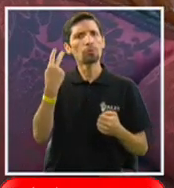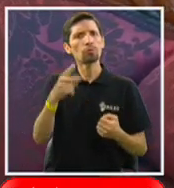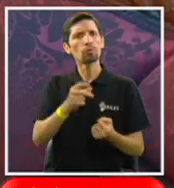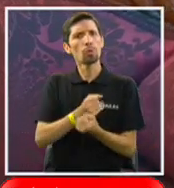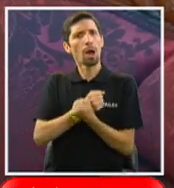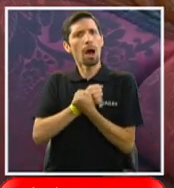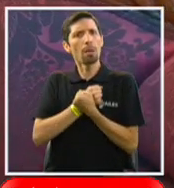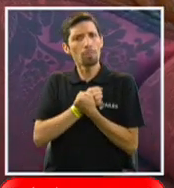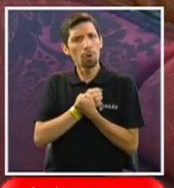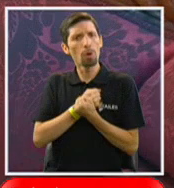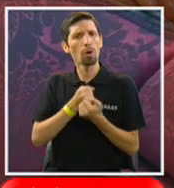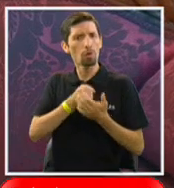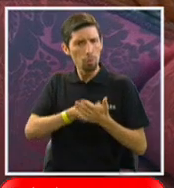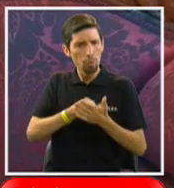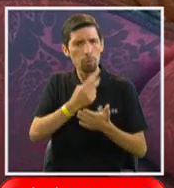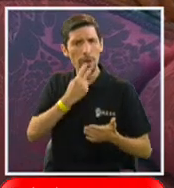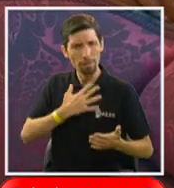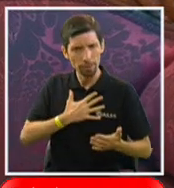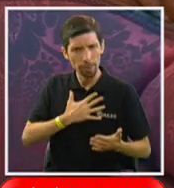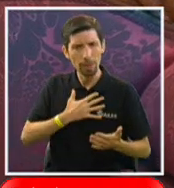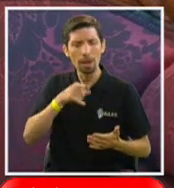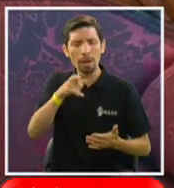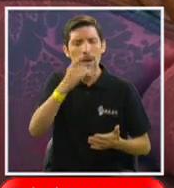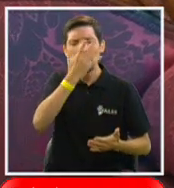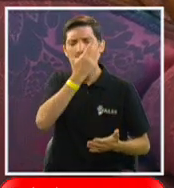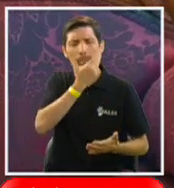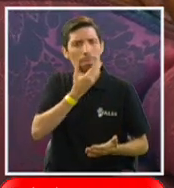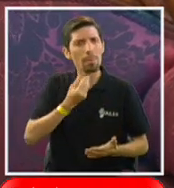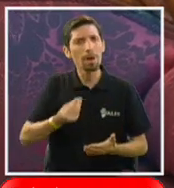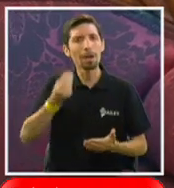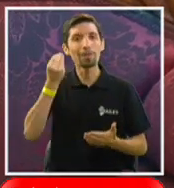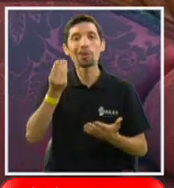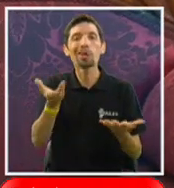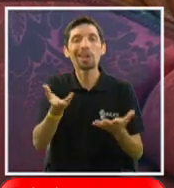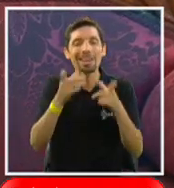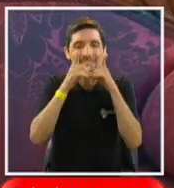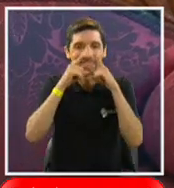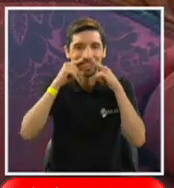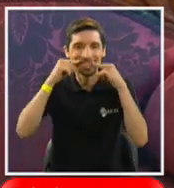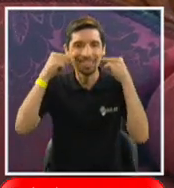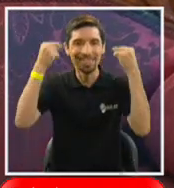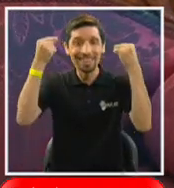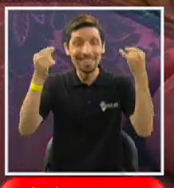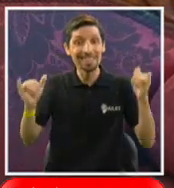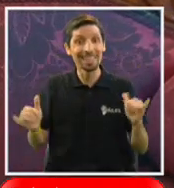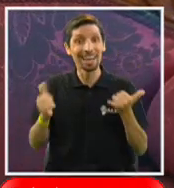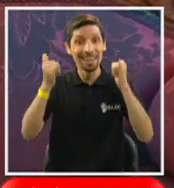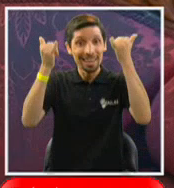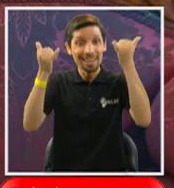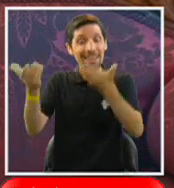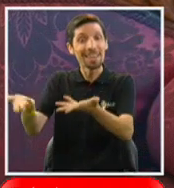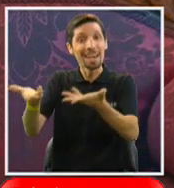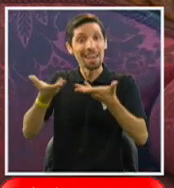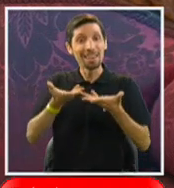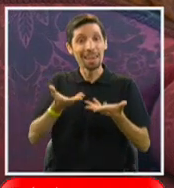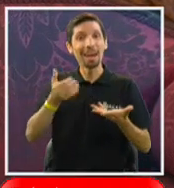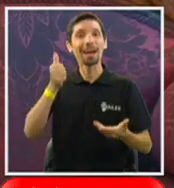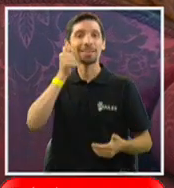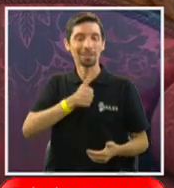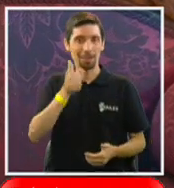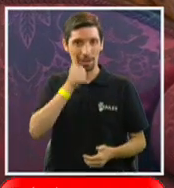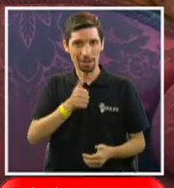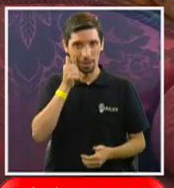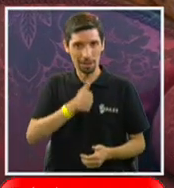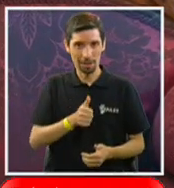amor por la vida y por esas maravillosas sonrisas y alegrías que nos regalan todos los